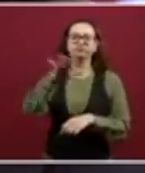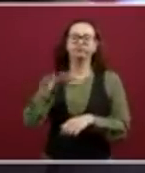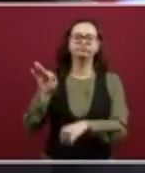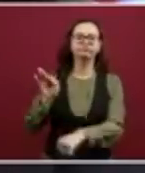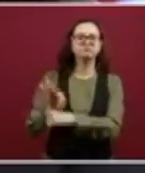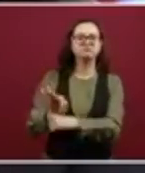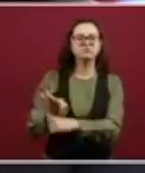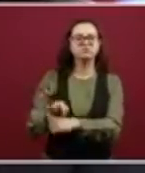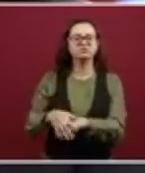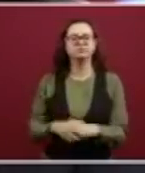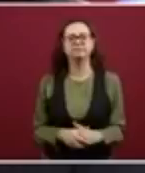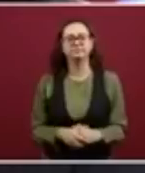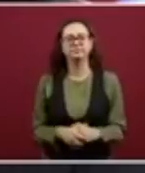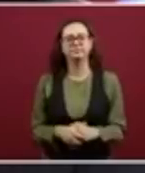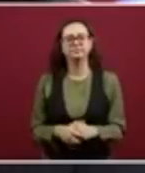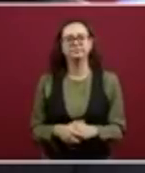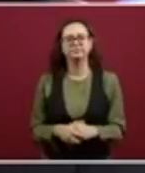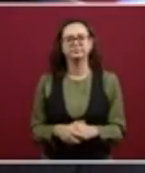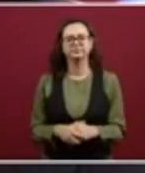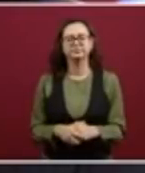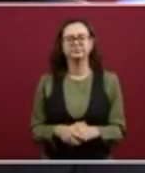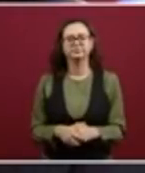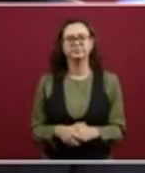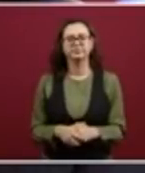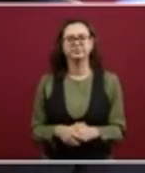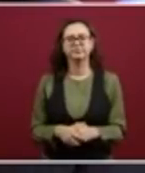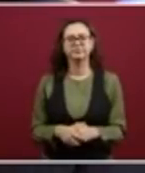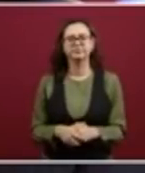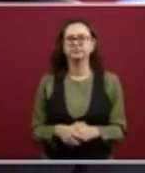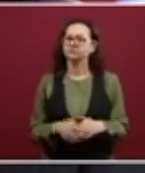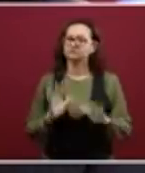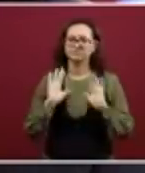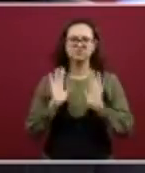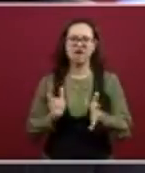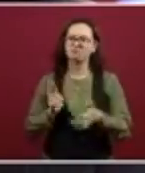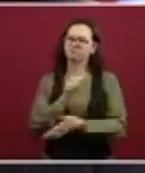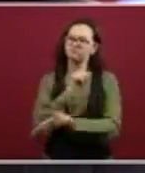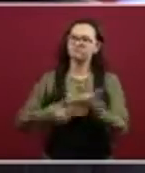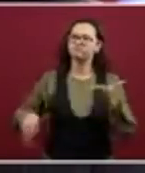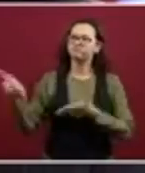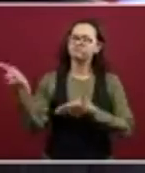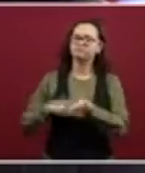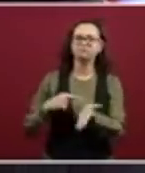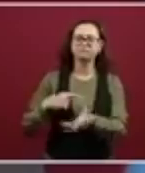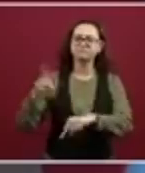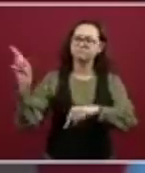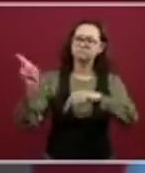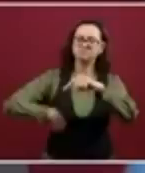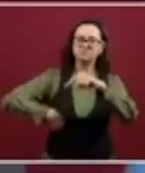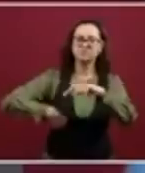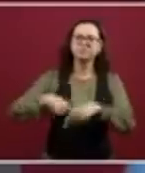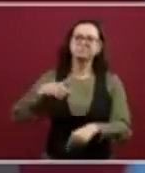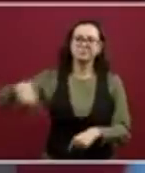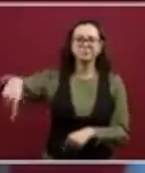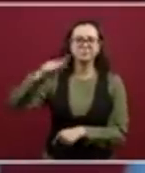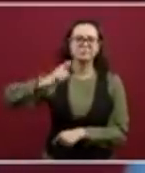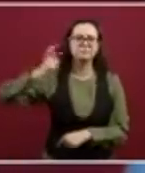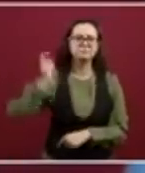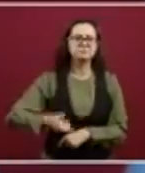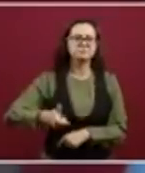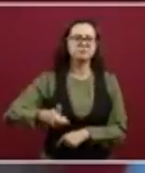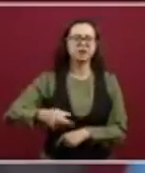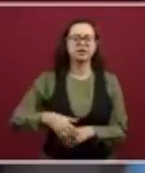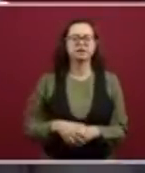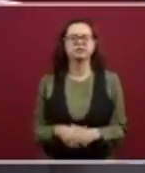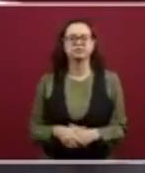casos no pagaban impuestos. Se va a eliminar. O cuando pagaban, es